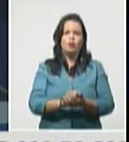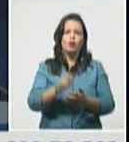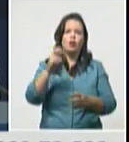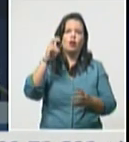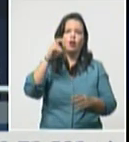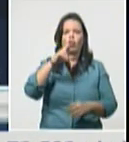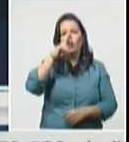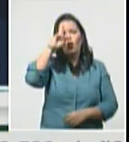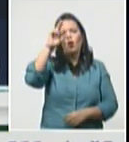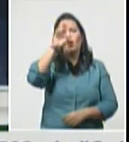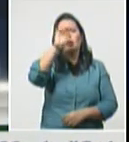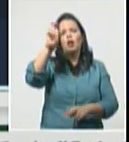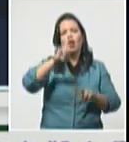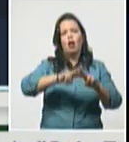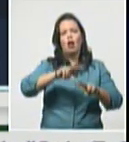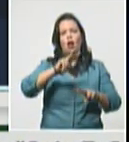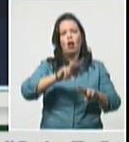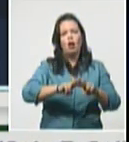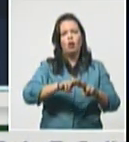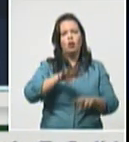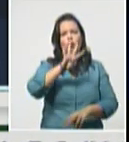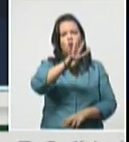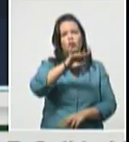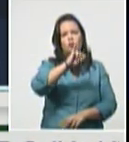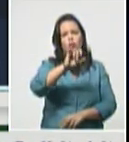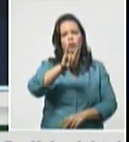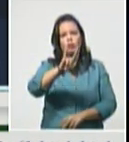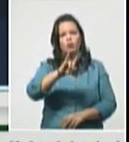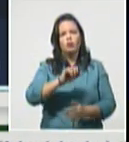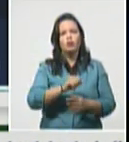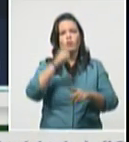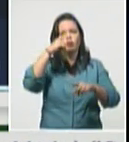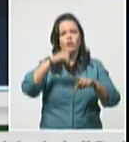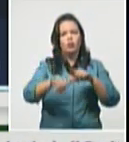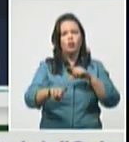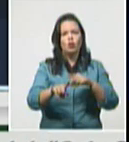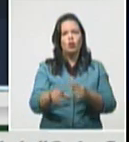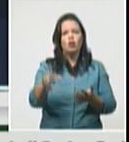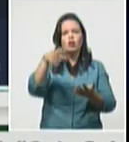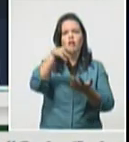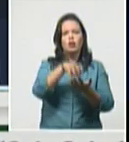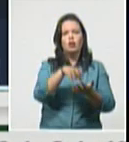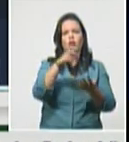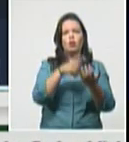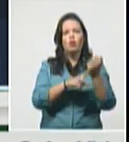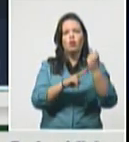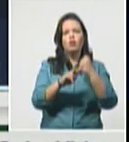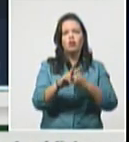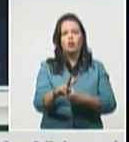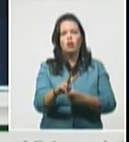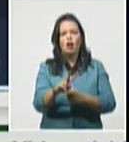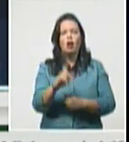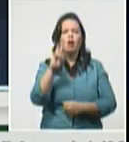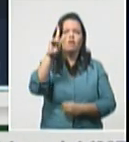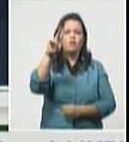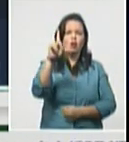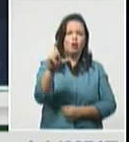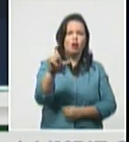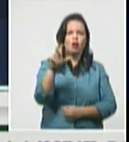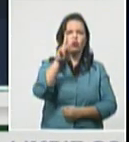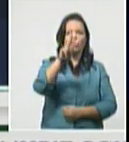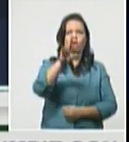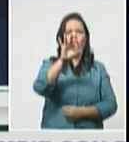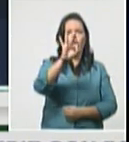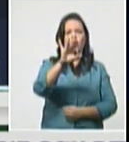419, el del Centro Provincial de Higiene, Epidemiología y Microbiología de Villa Clara 289,